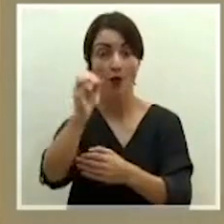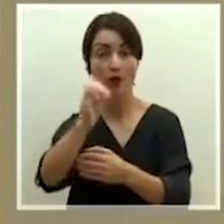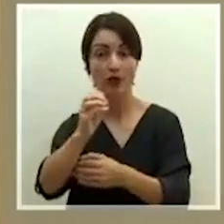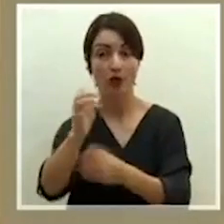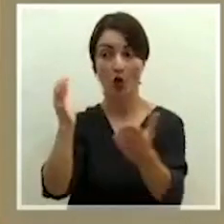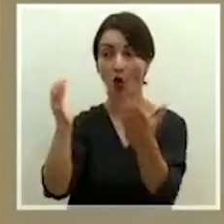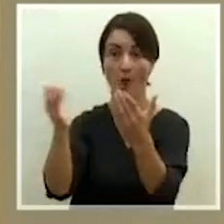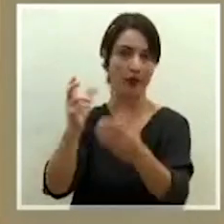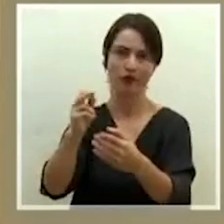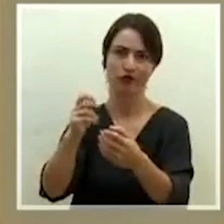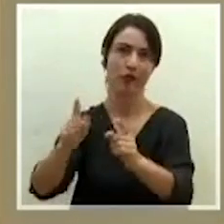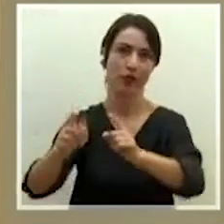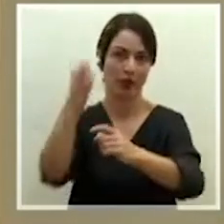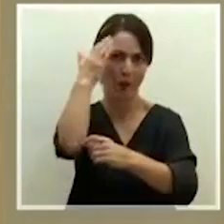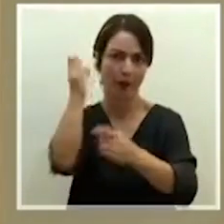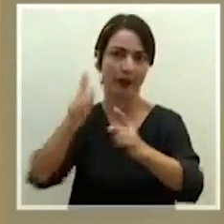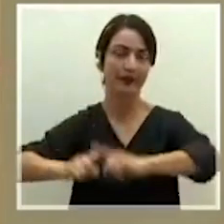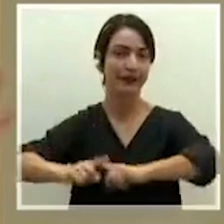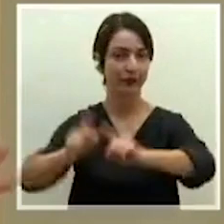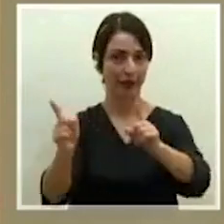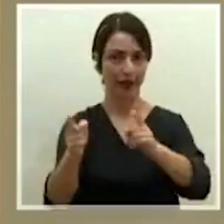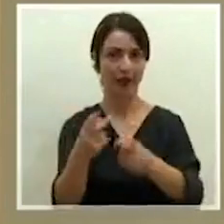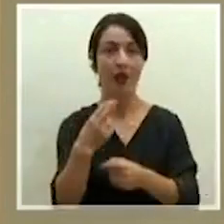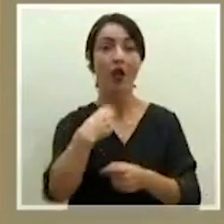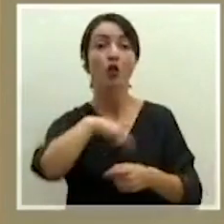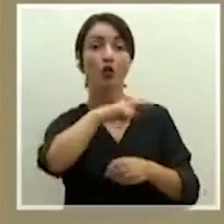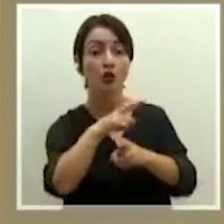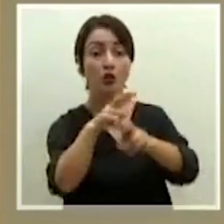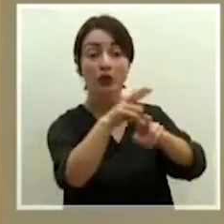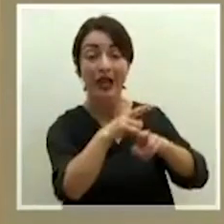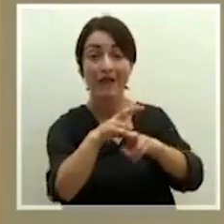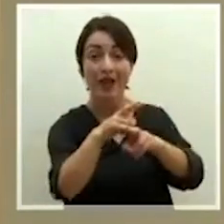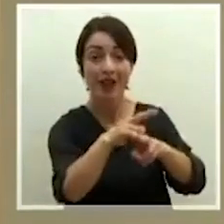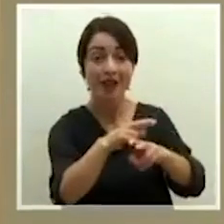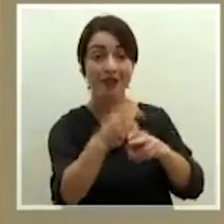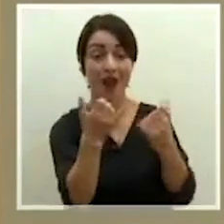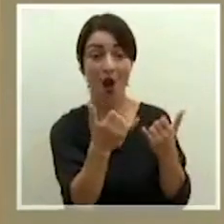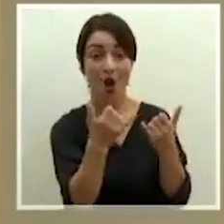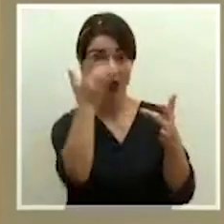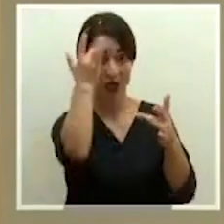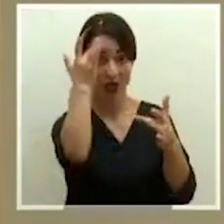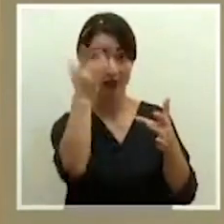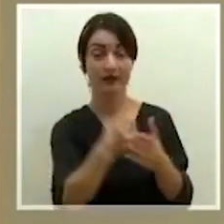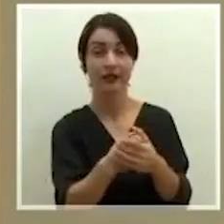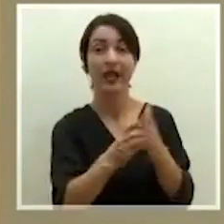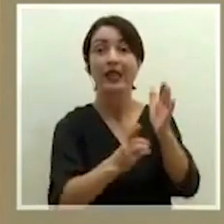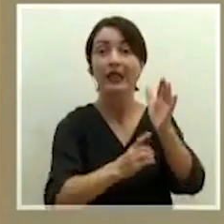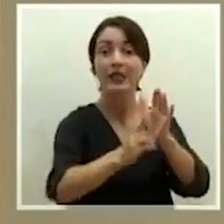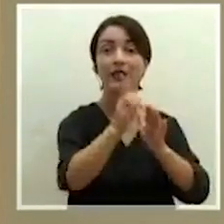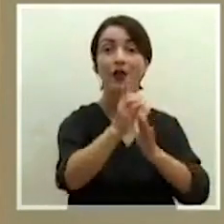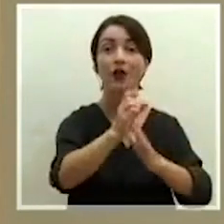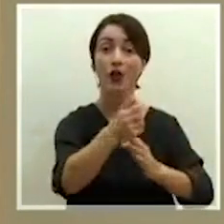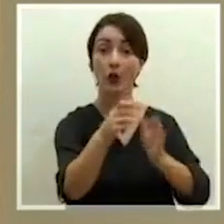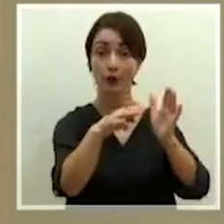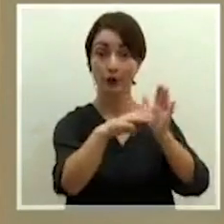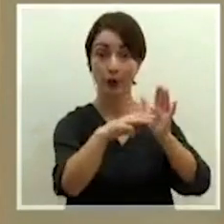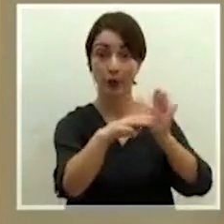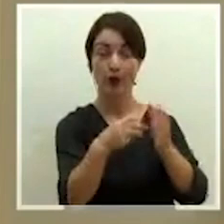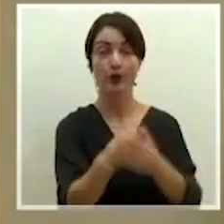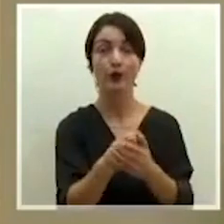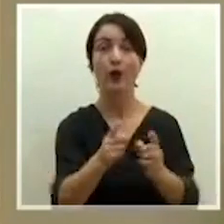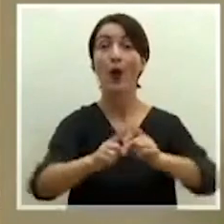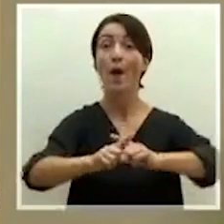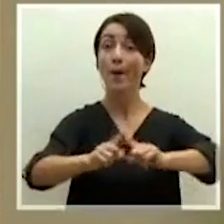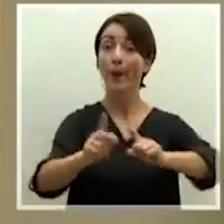disciplinas totalmente distintas. La vigilancia epidemiológica desarrolla a partir de otros modelos, pero